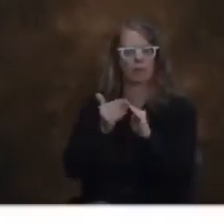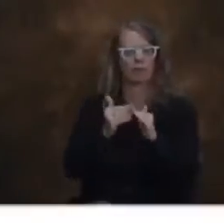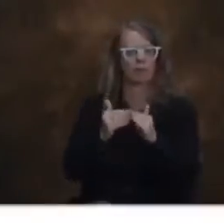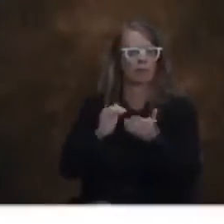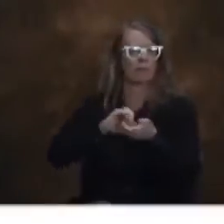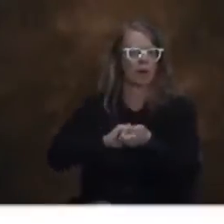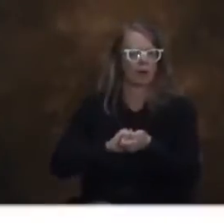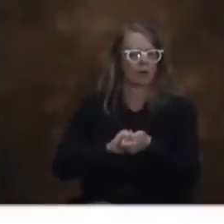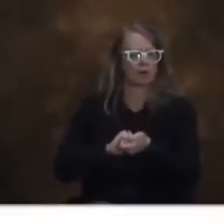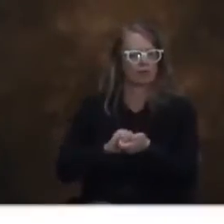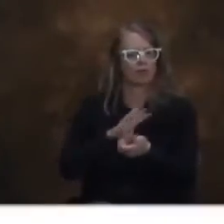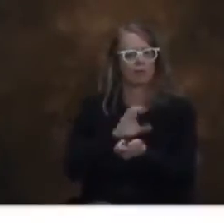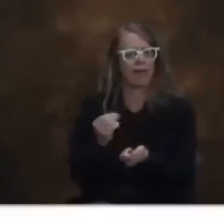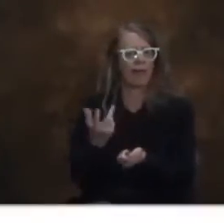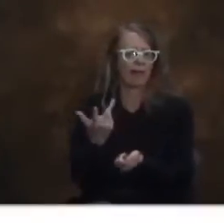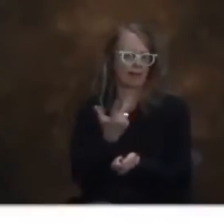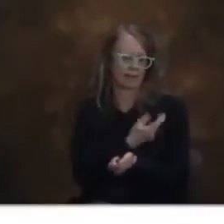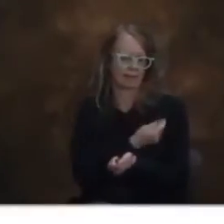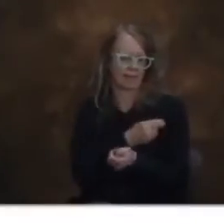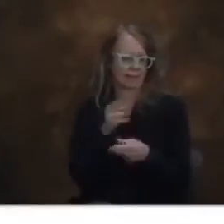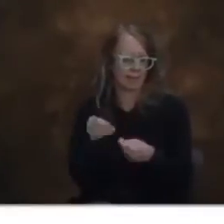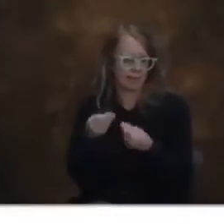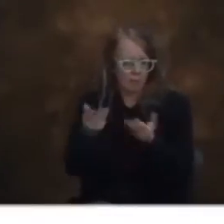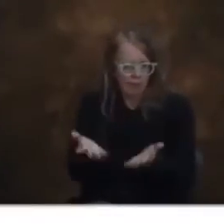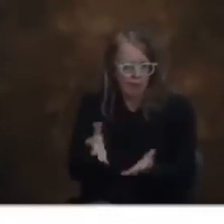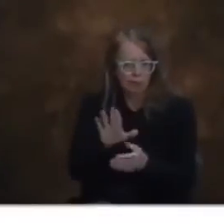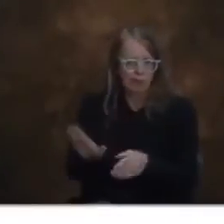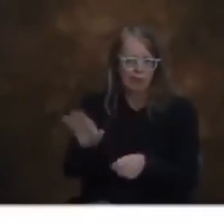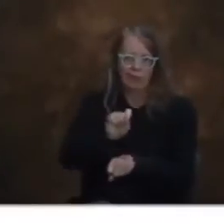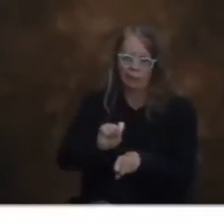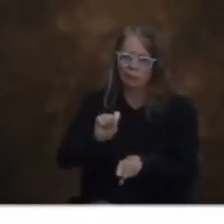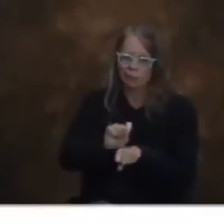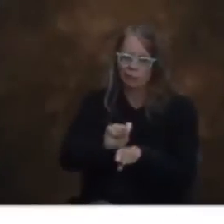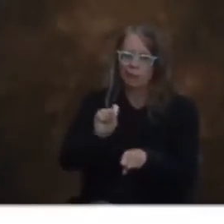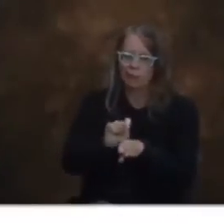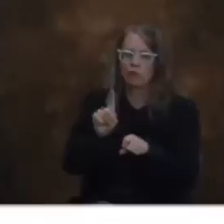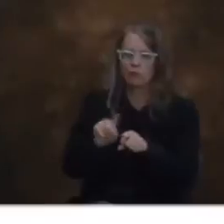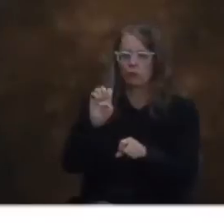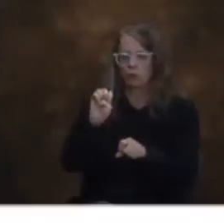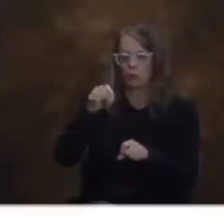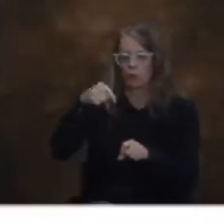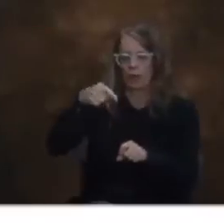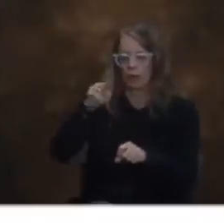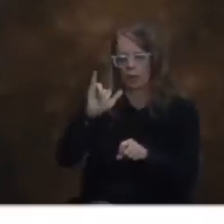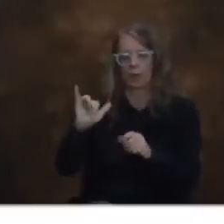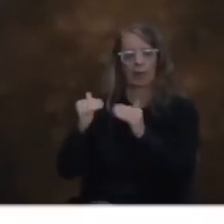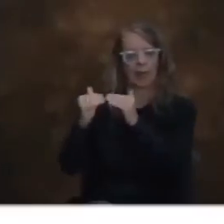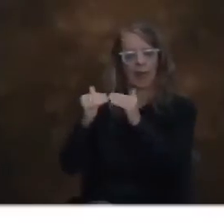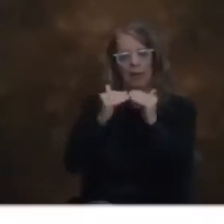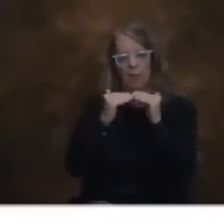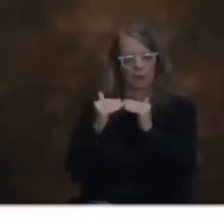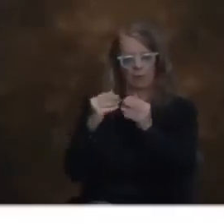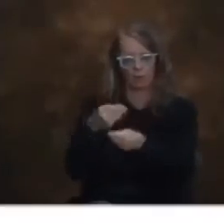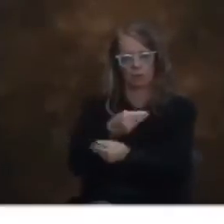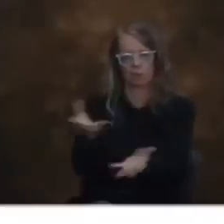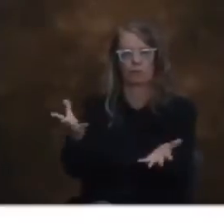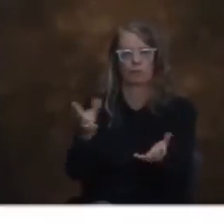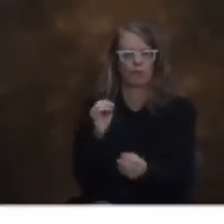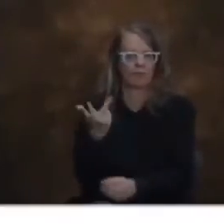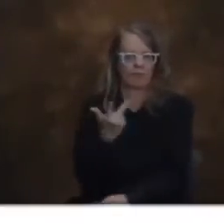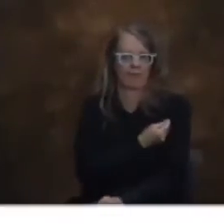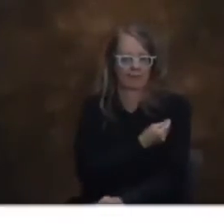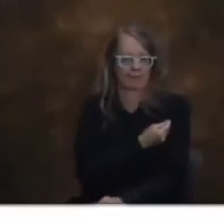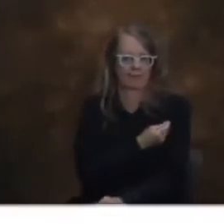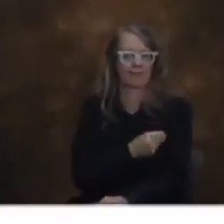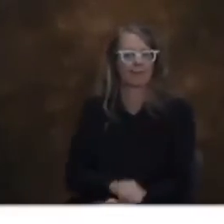comunitarios y el tipo de esfuerzos que han estado haciendo para distribuir las vacunas